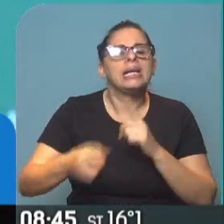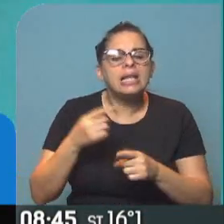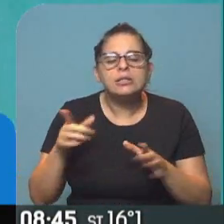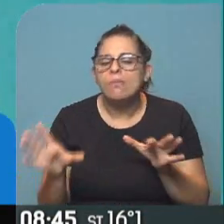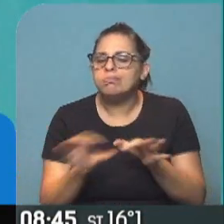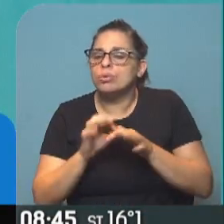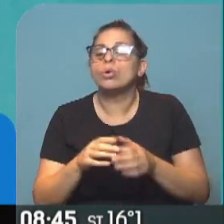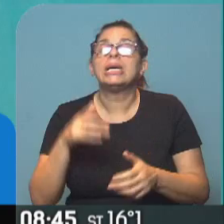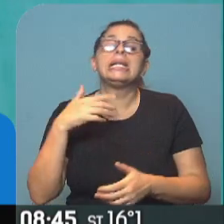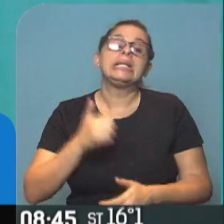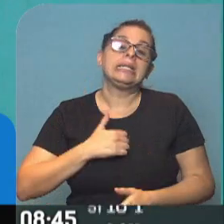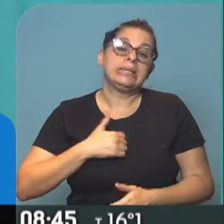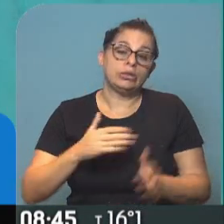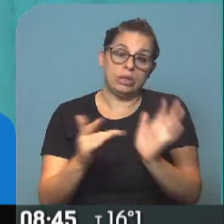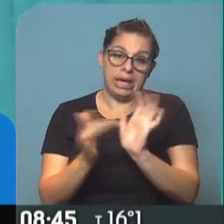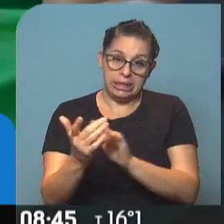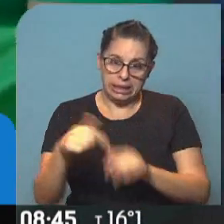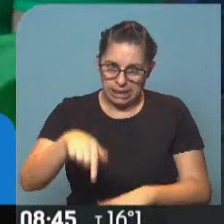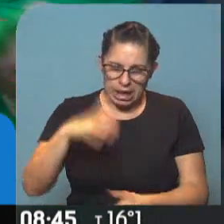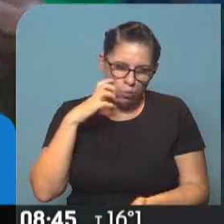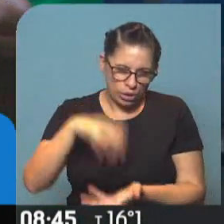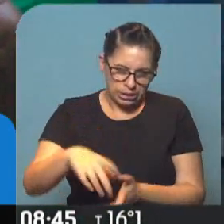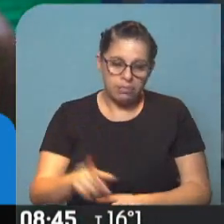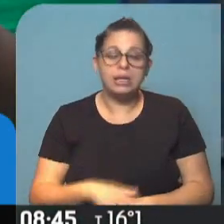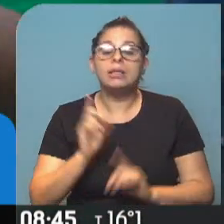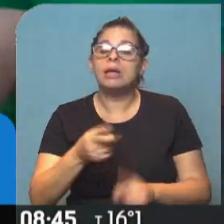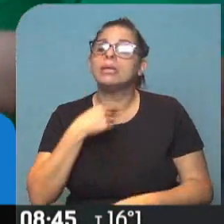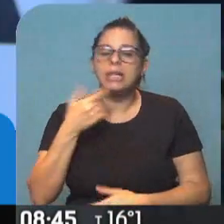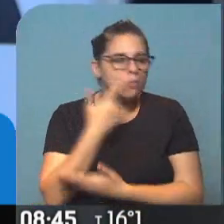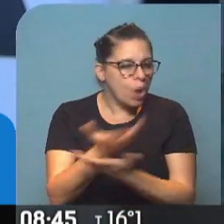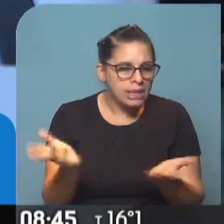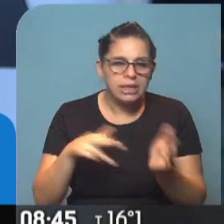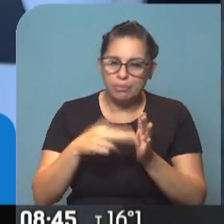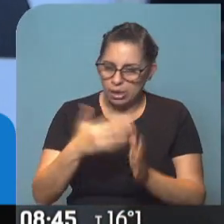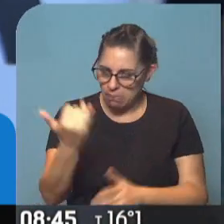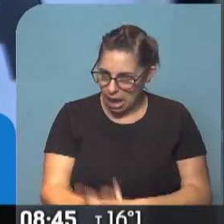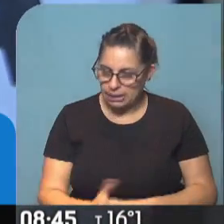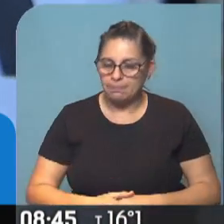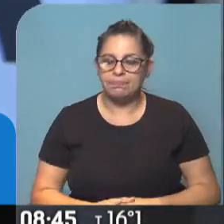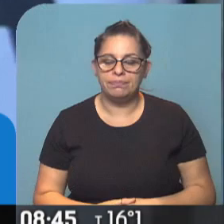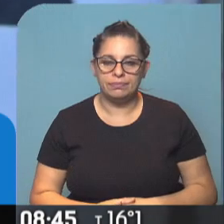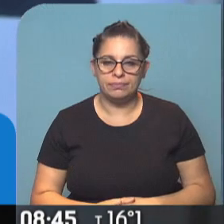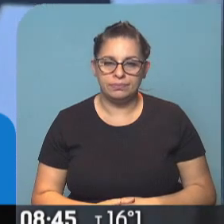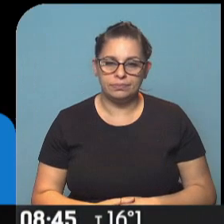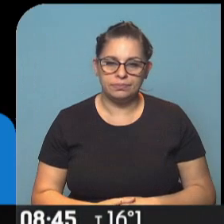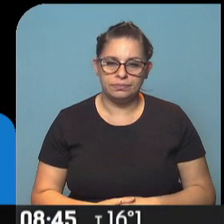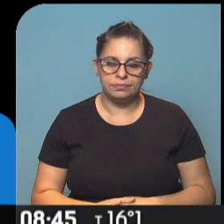con la Iglesia Católica en los municipios de acá. Entonces también queremos visibilizar esta problemática.